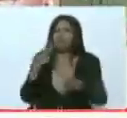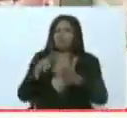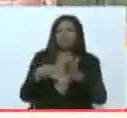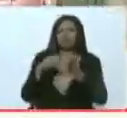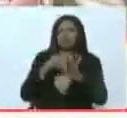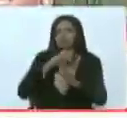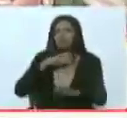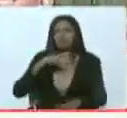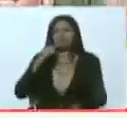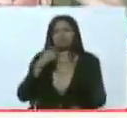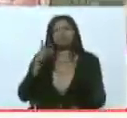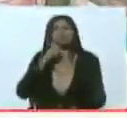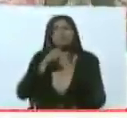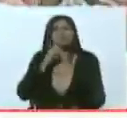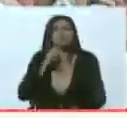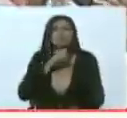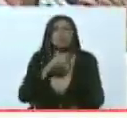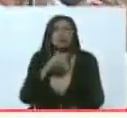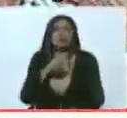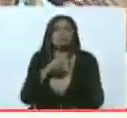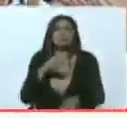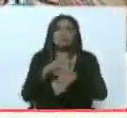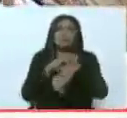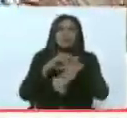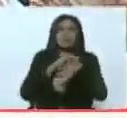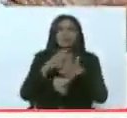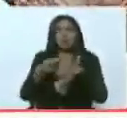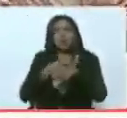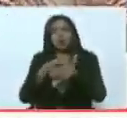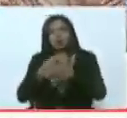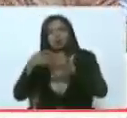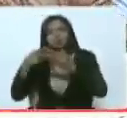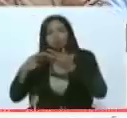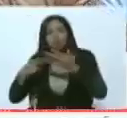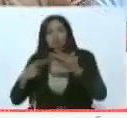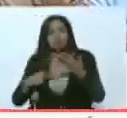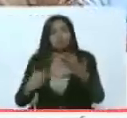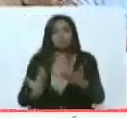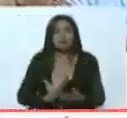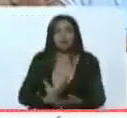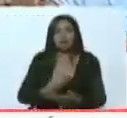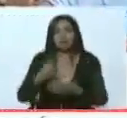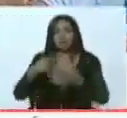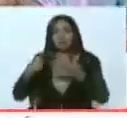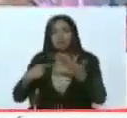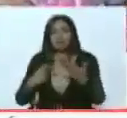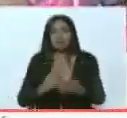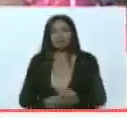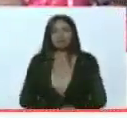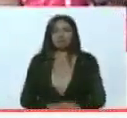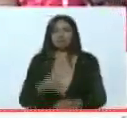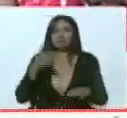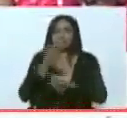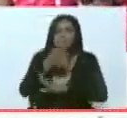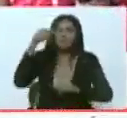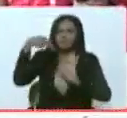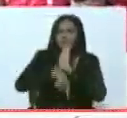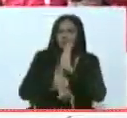coba, compañeros, ministros, gobernadores, gobernadoras, alcaldesas, alcaldes. Vamos a